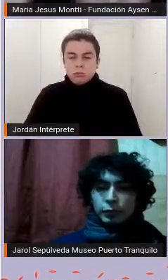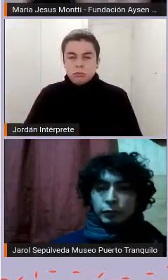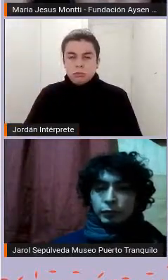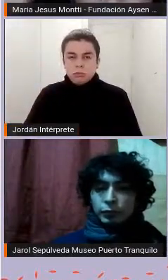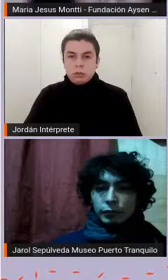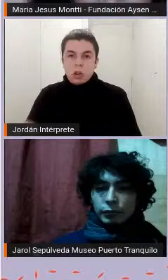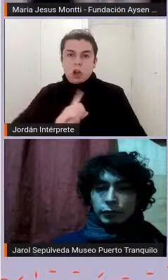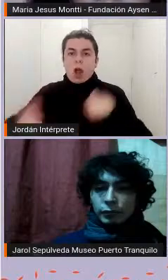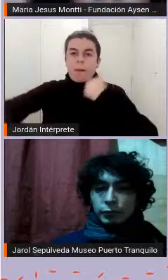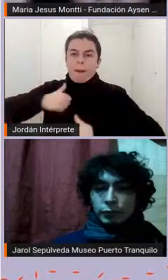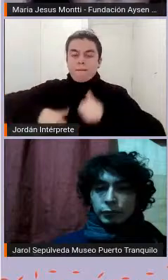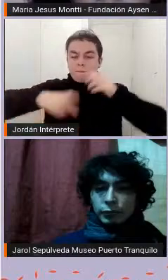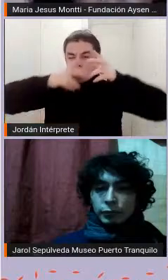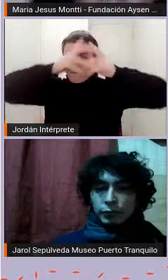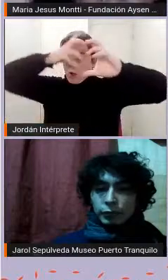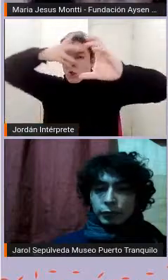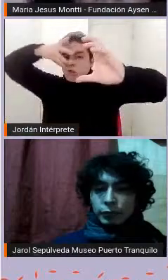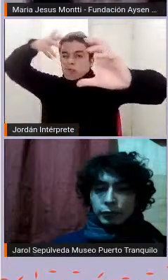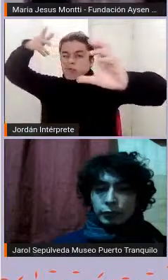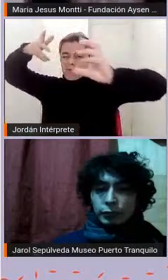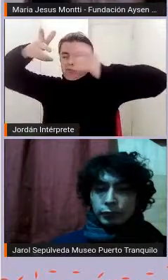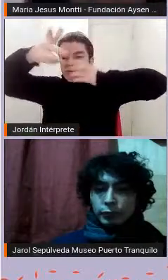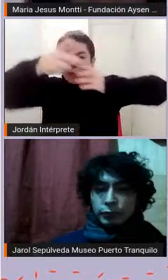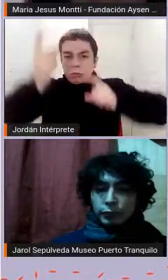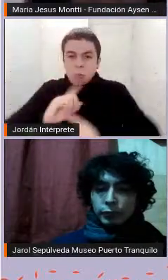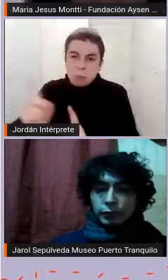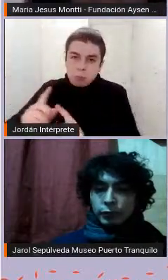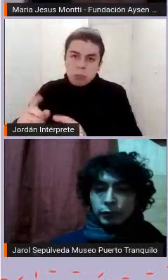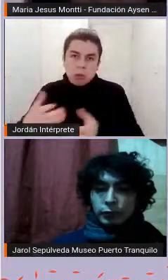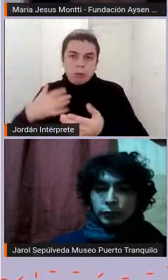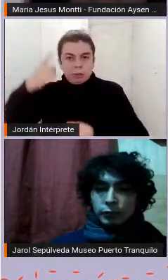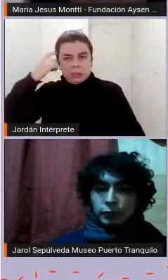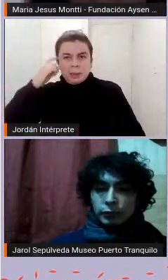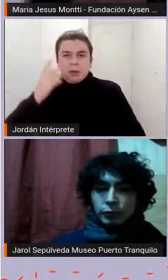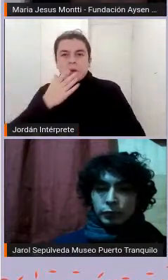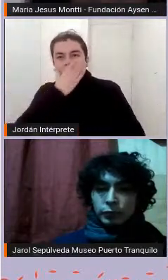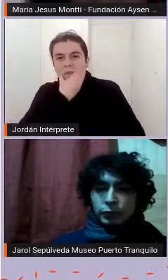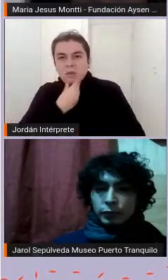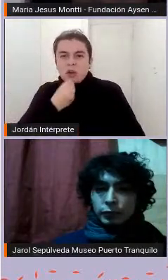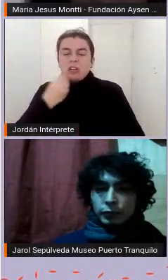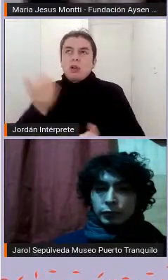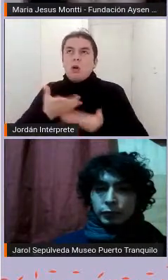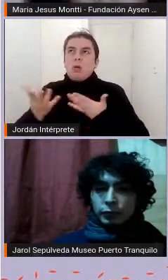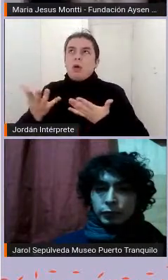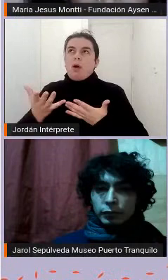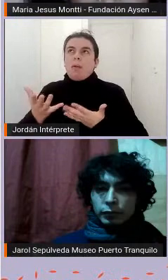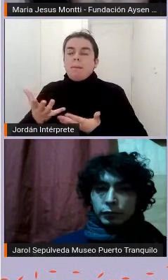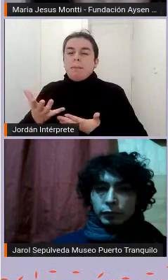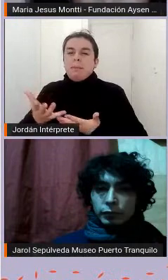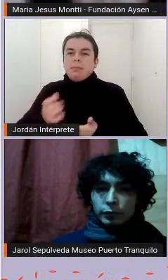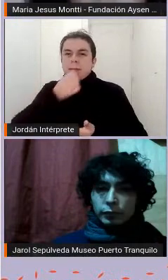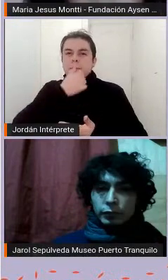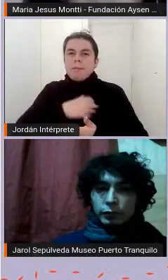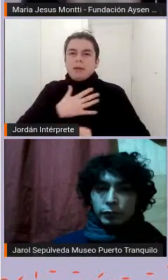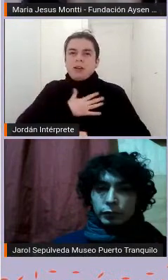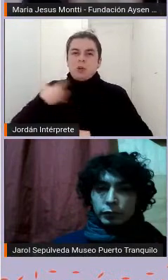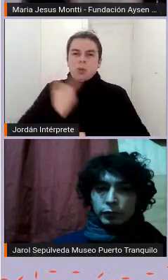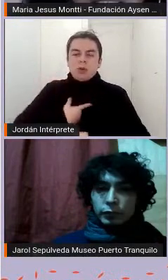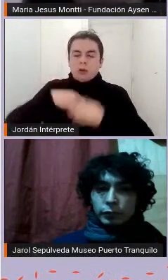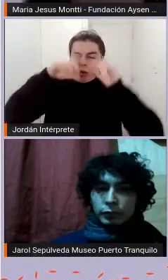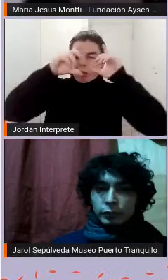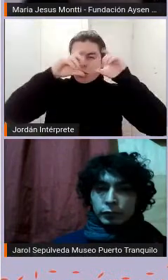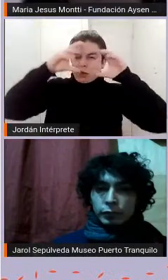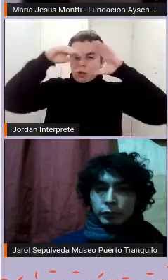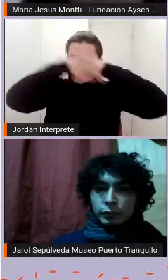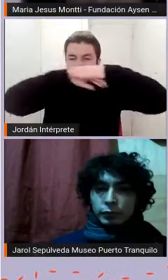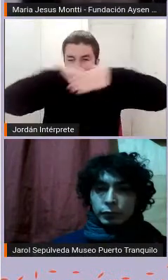no profesional, por así decirlo, pero decidimos que también era bonito mostrar un registro de lo que sucede detrás